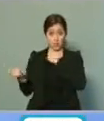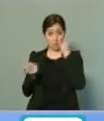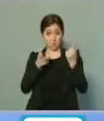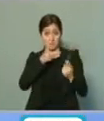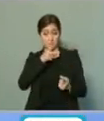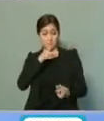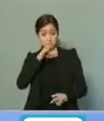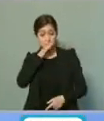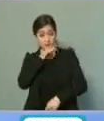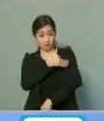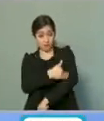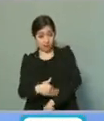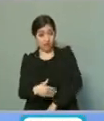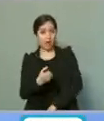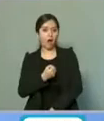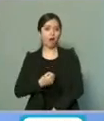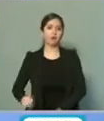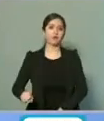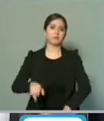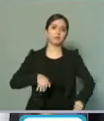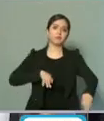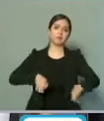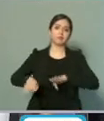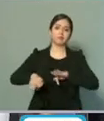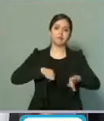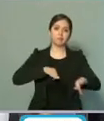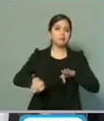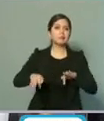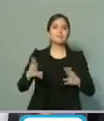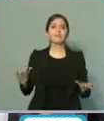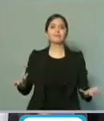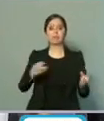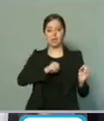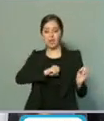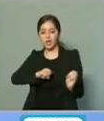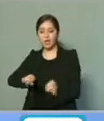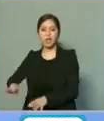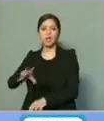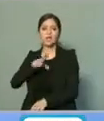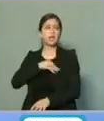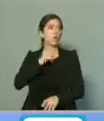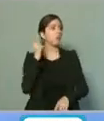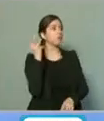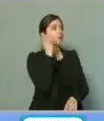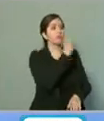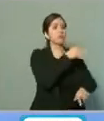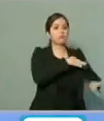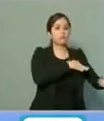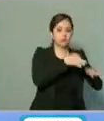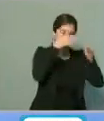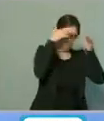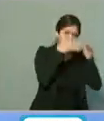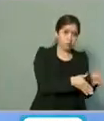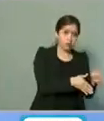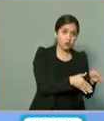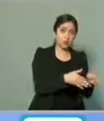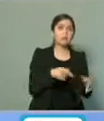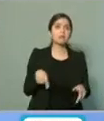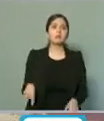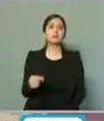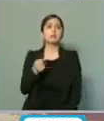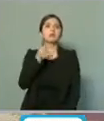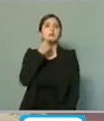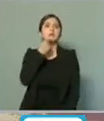que sí tienen que trabajar y desafortunadamente se tienen que ausentar pues muchas horas del hogar, y los niños a veces quedan